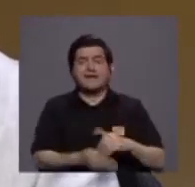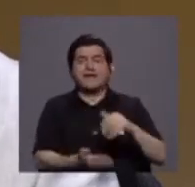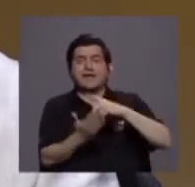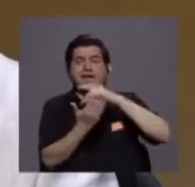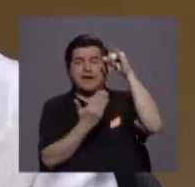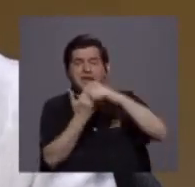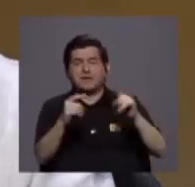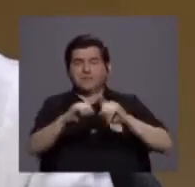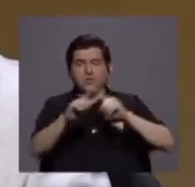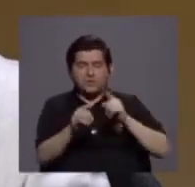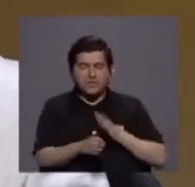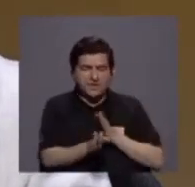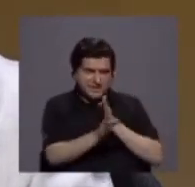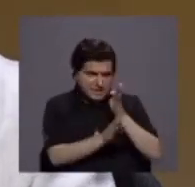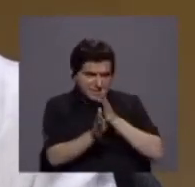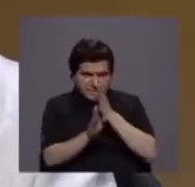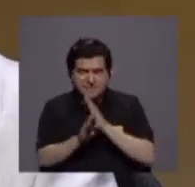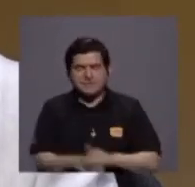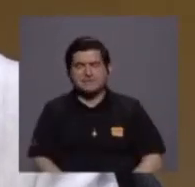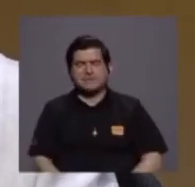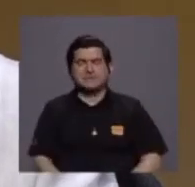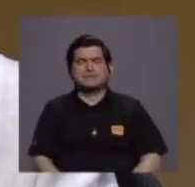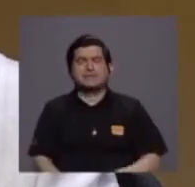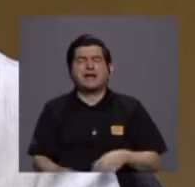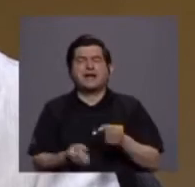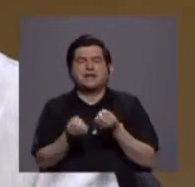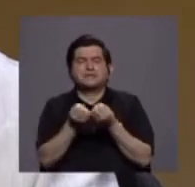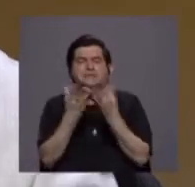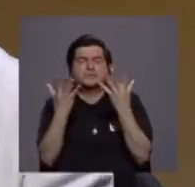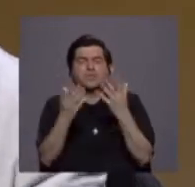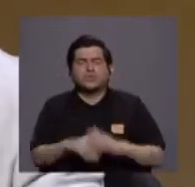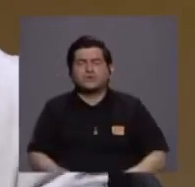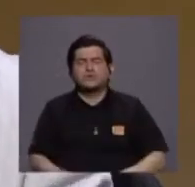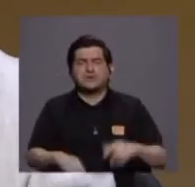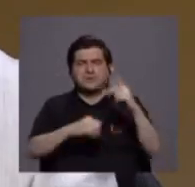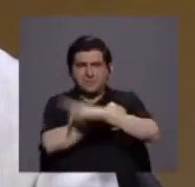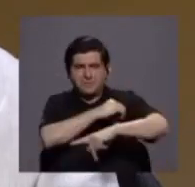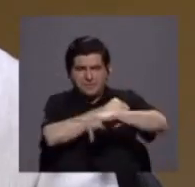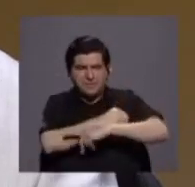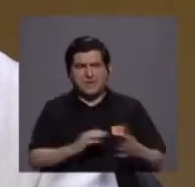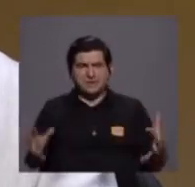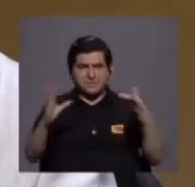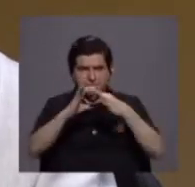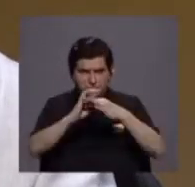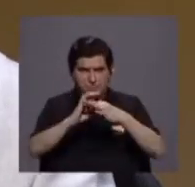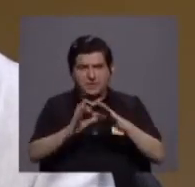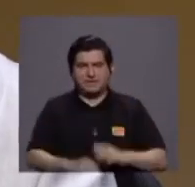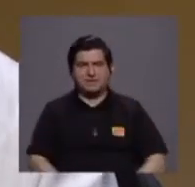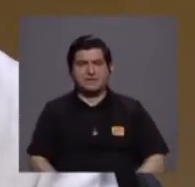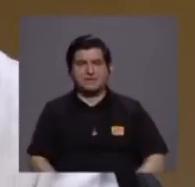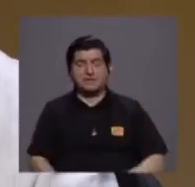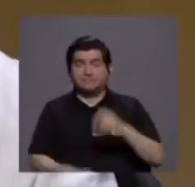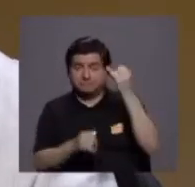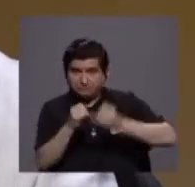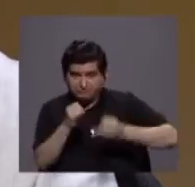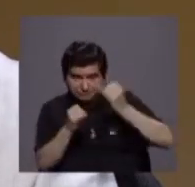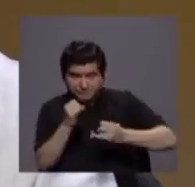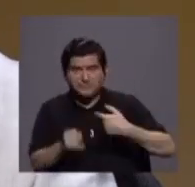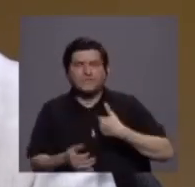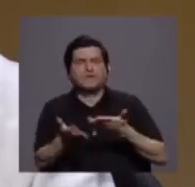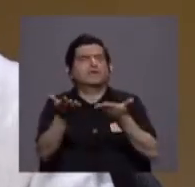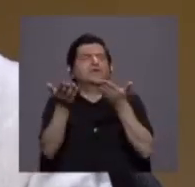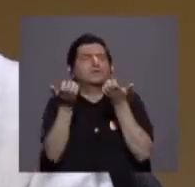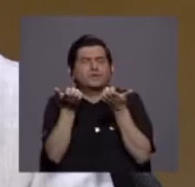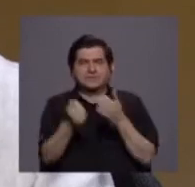es transdisciplinar, es cosmopolita, es democratizador y vincula varios países. Y para cerrar, me